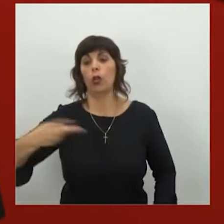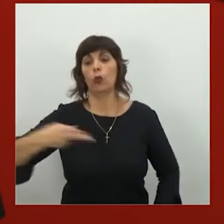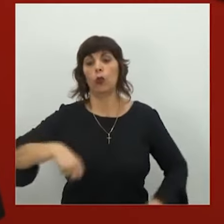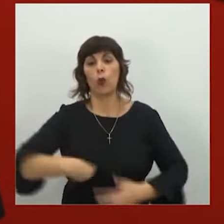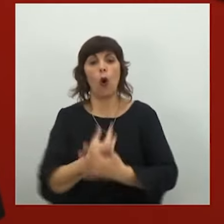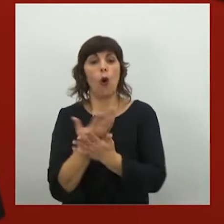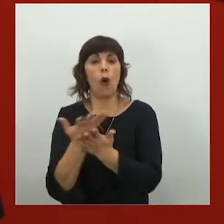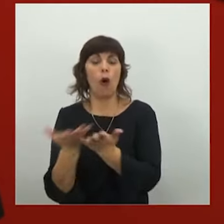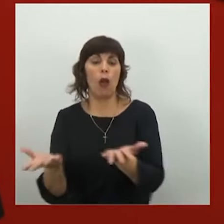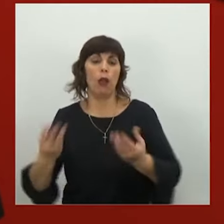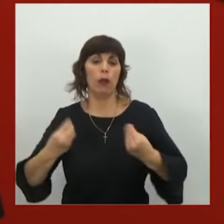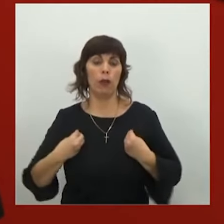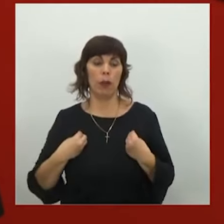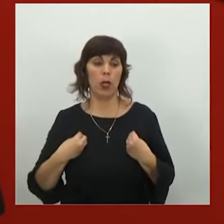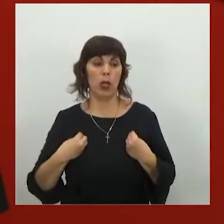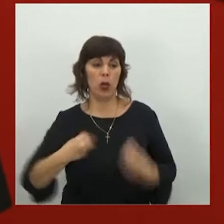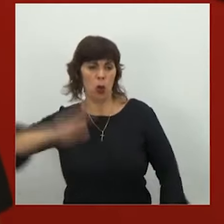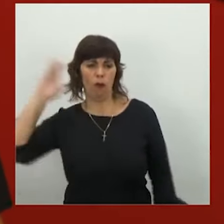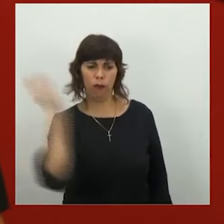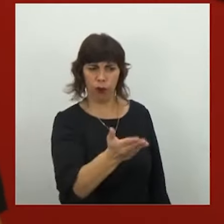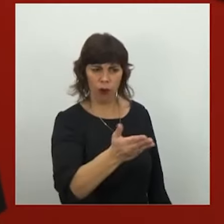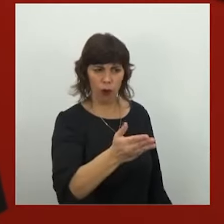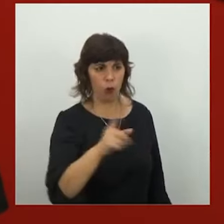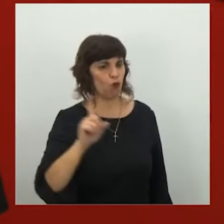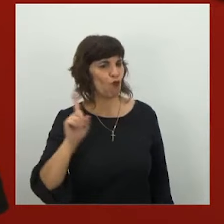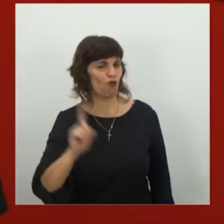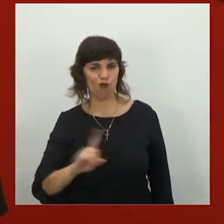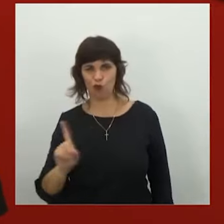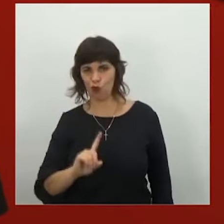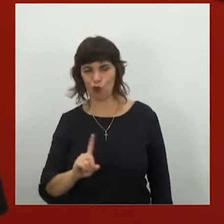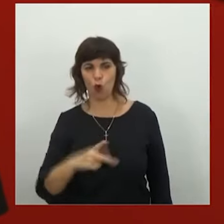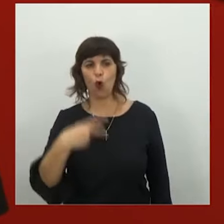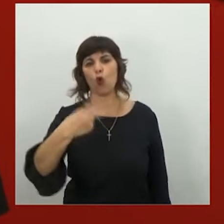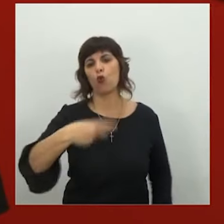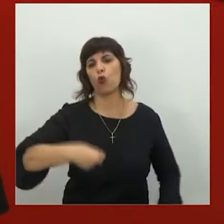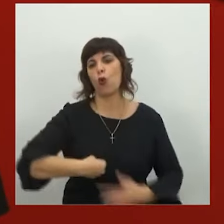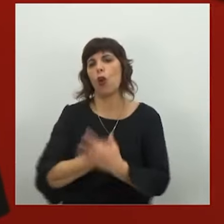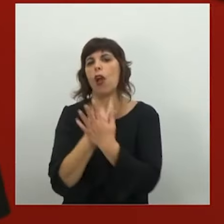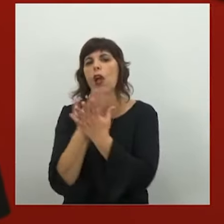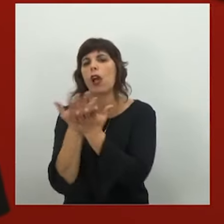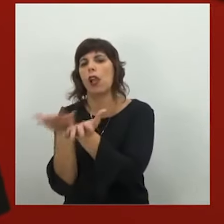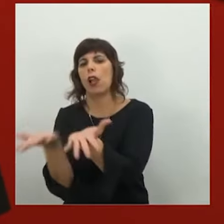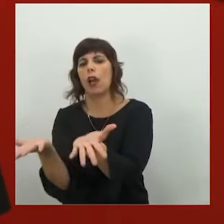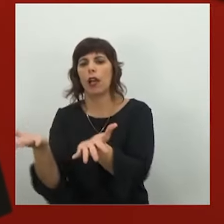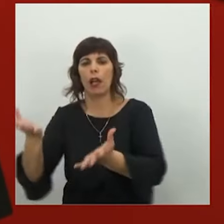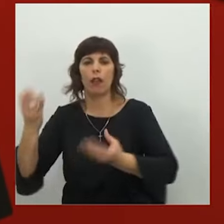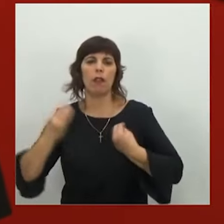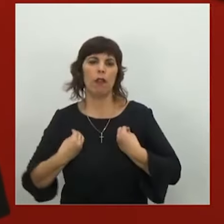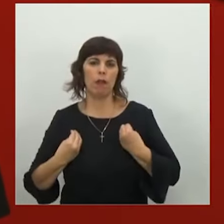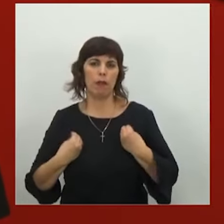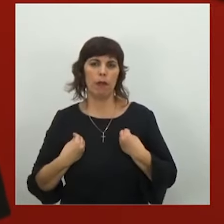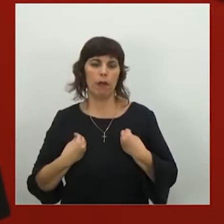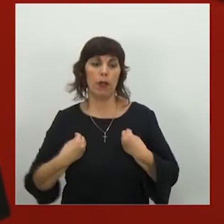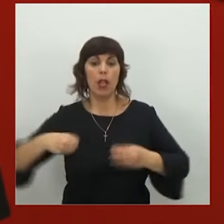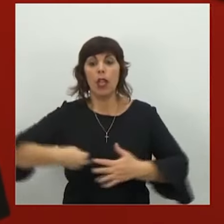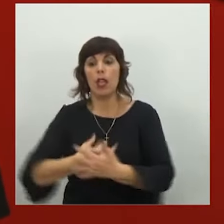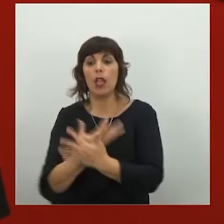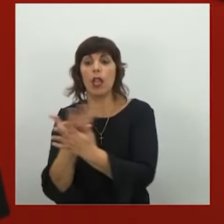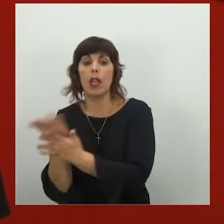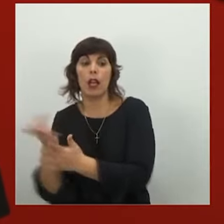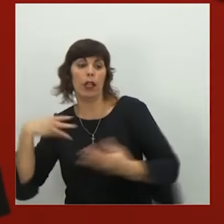ninguna condenación para ti. Tú y yo vivimos bajo la gracia. Y la gracia nunca se apartará de